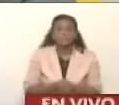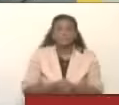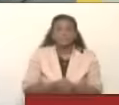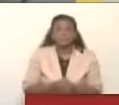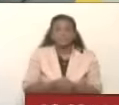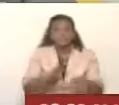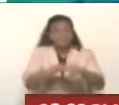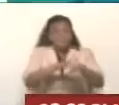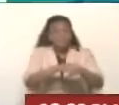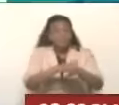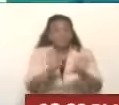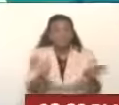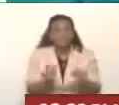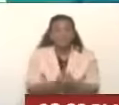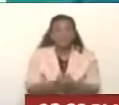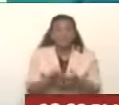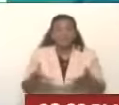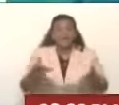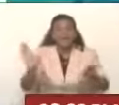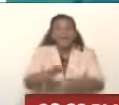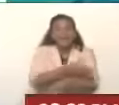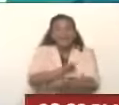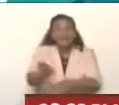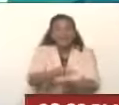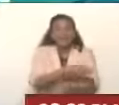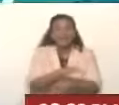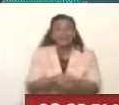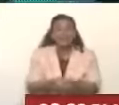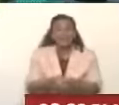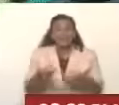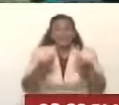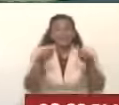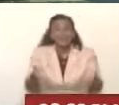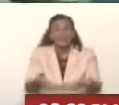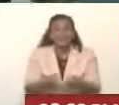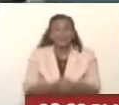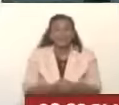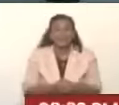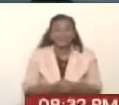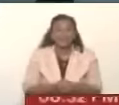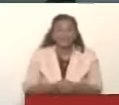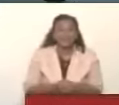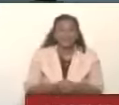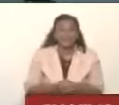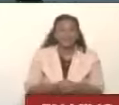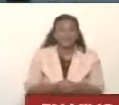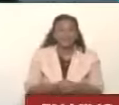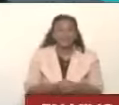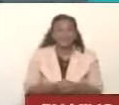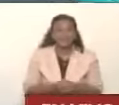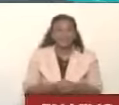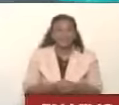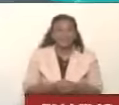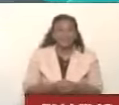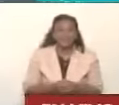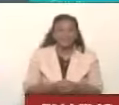Necio. Bueno. Te voy a regalar una canción. Sí, ¿cuál? ¿Ah? El necio. El necio. Ah.